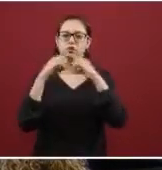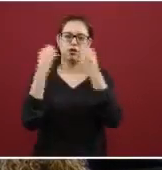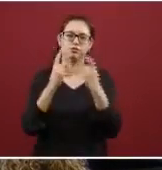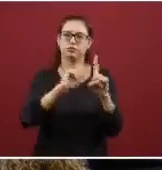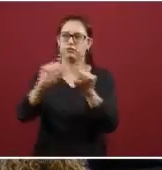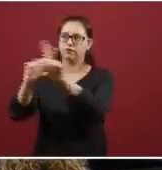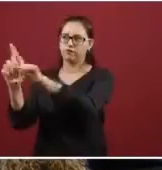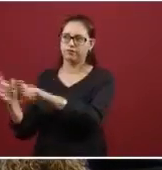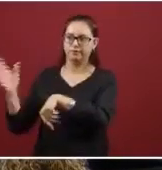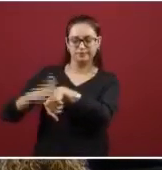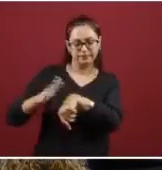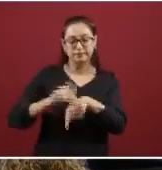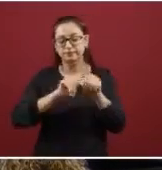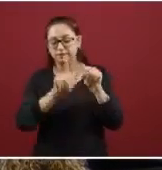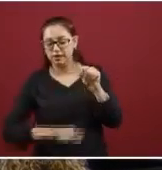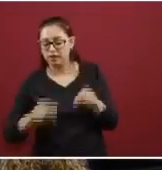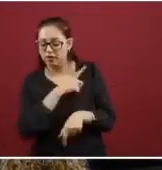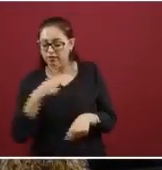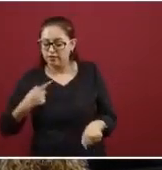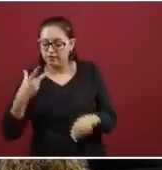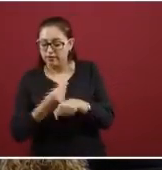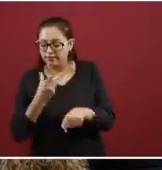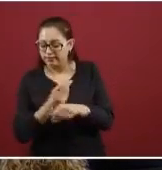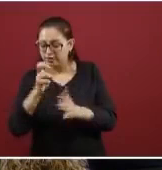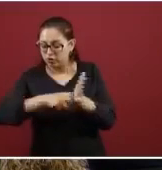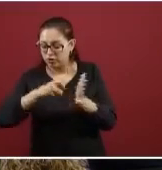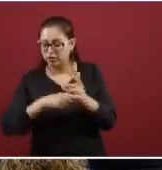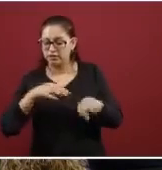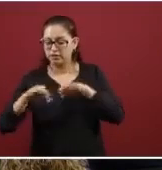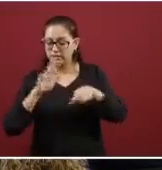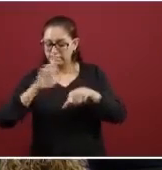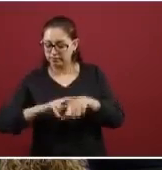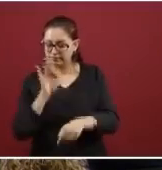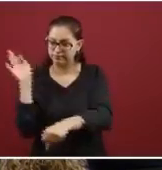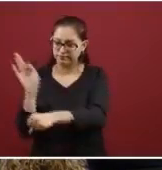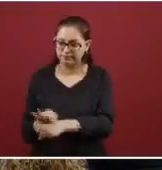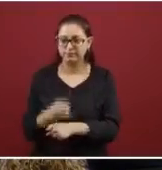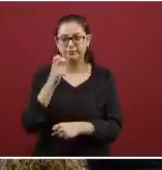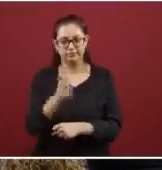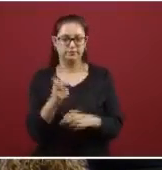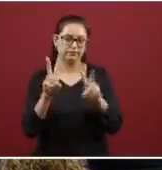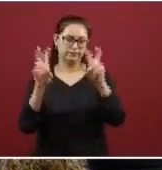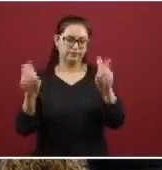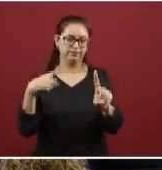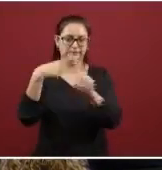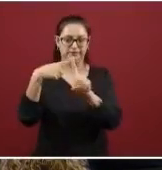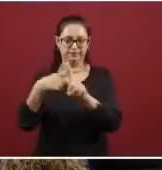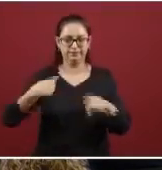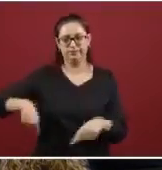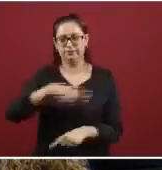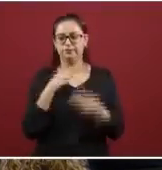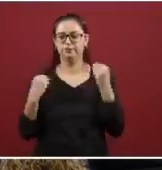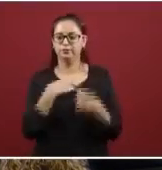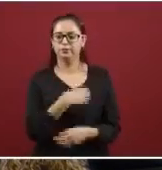a corregir sus formas de relacionarse con los trabajadores. Entonces, algo muy positivo para México, estamos muy contentos. Muchas gracias,